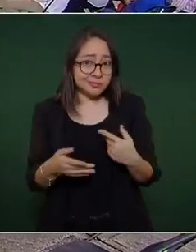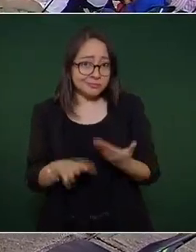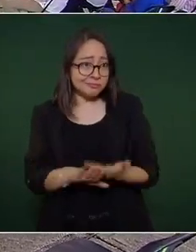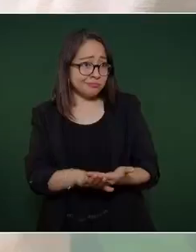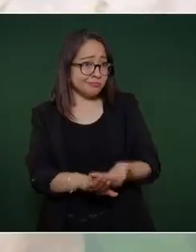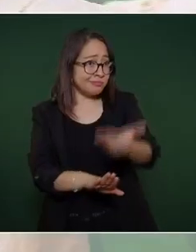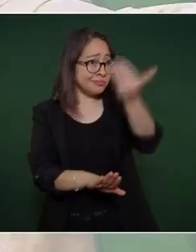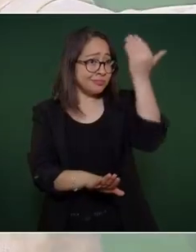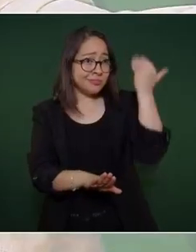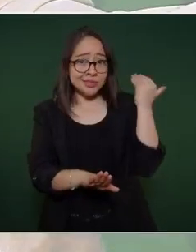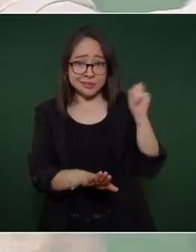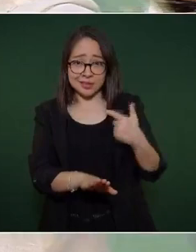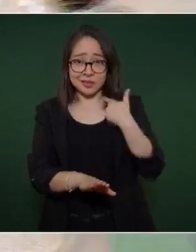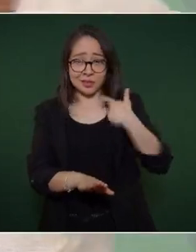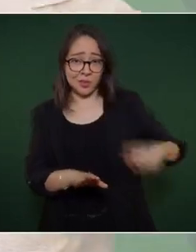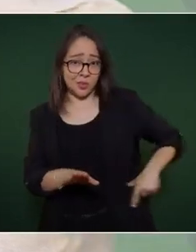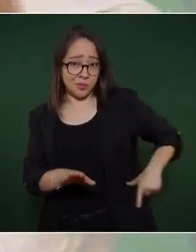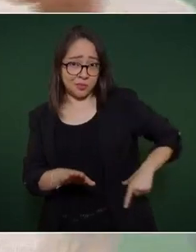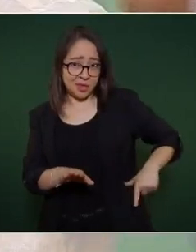durante todo el periodo neoliberal